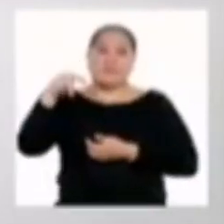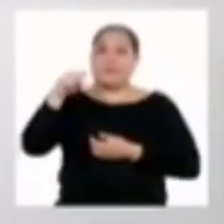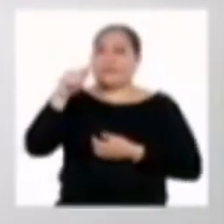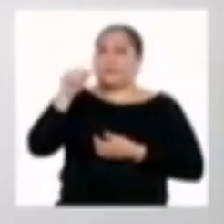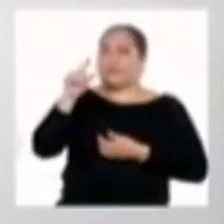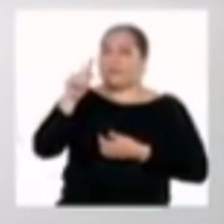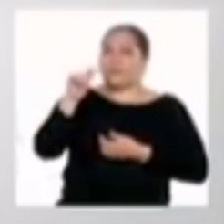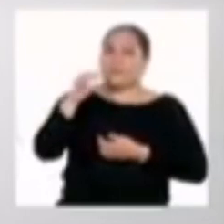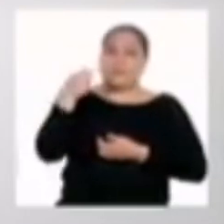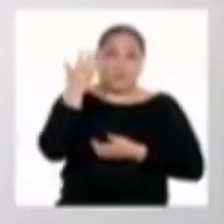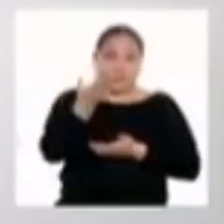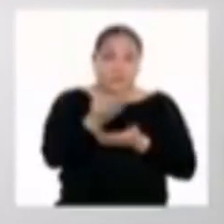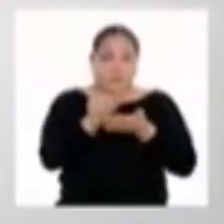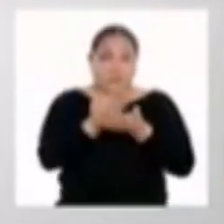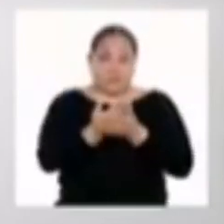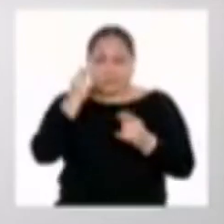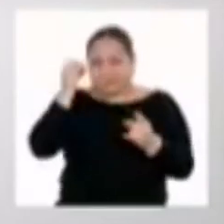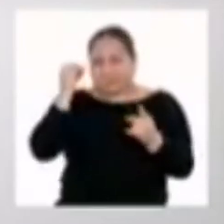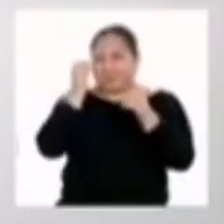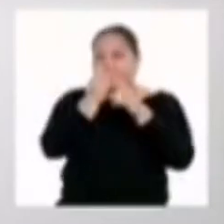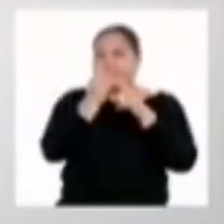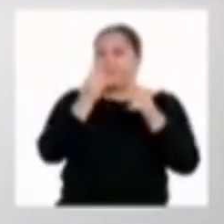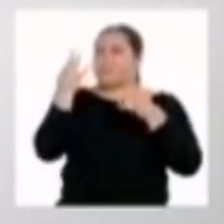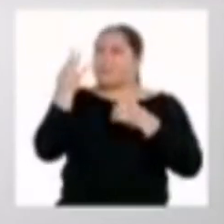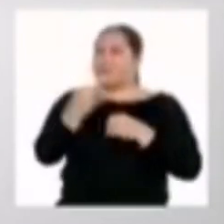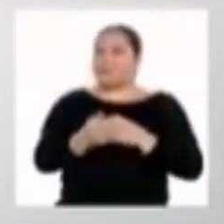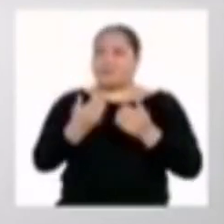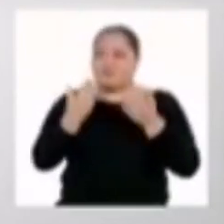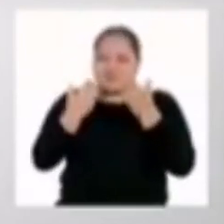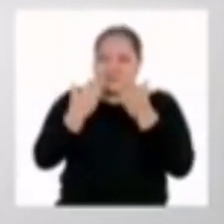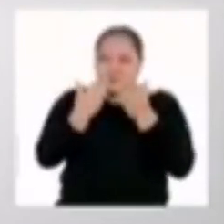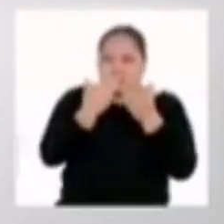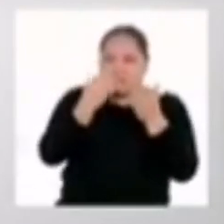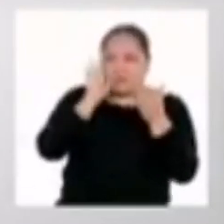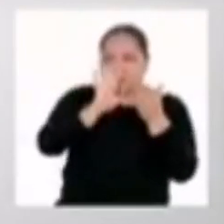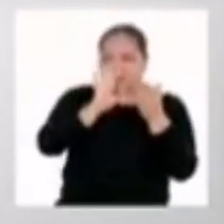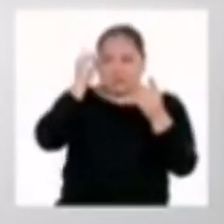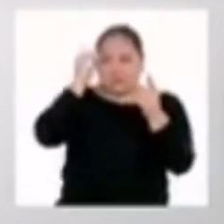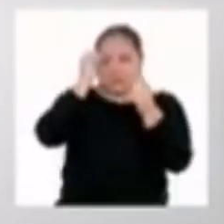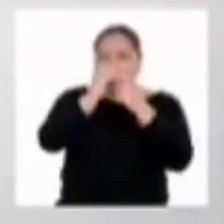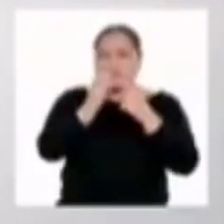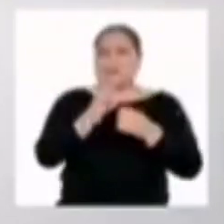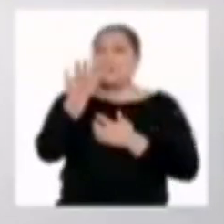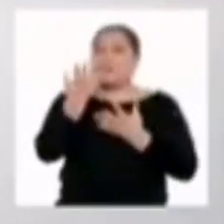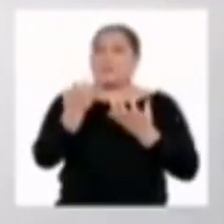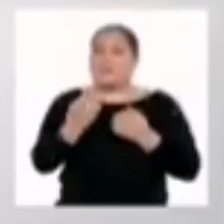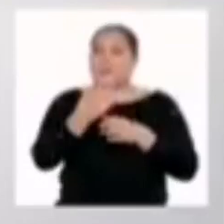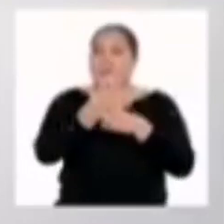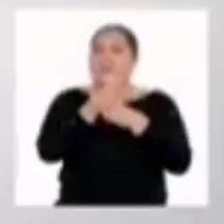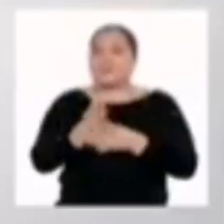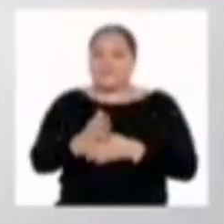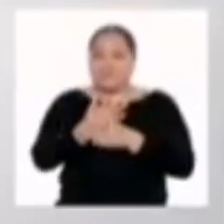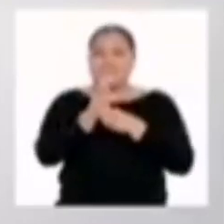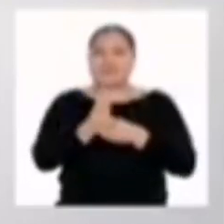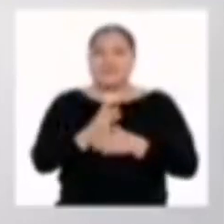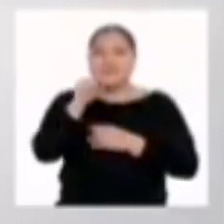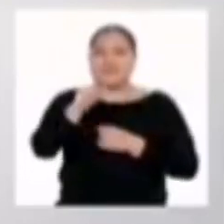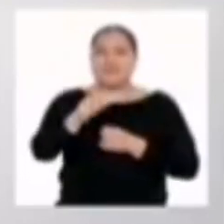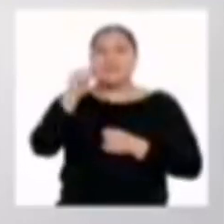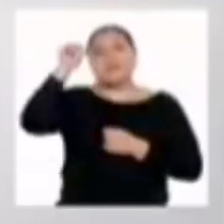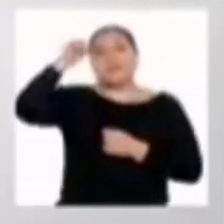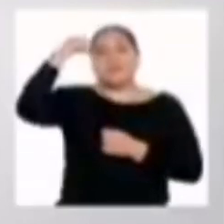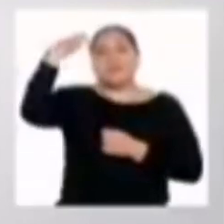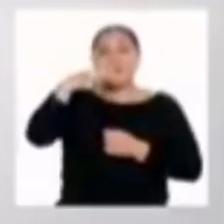que evalúes si cumple su propósito o si se acerca al objetivo, quiero compartirte la recordada y